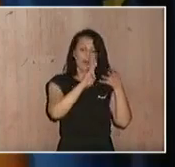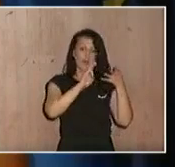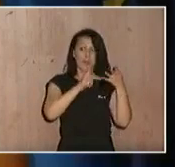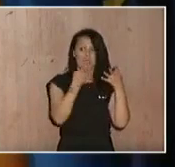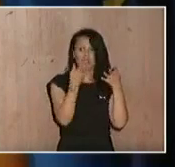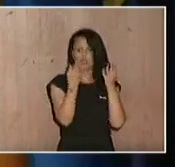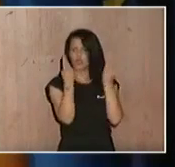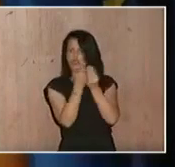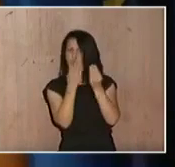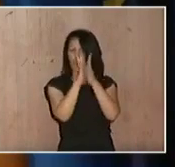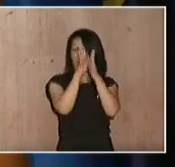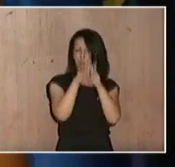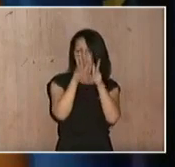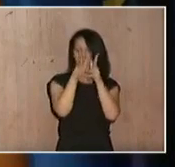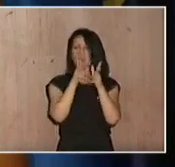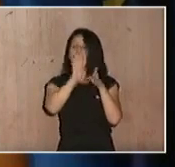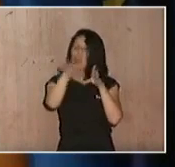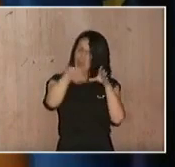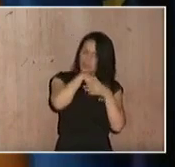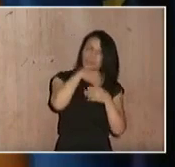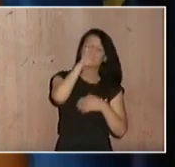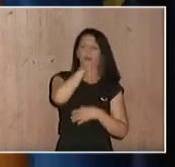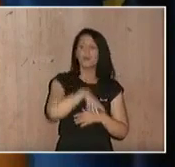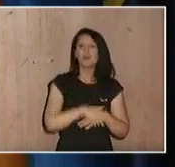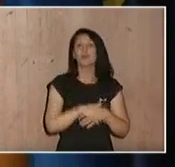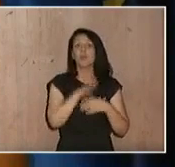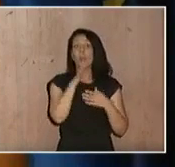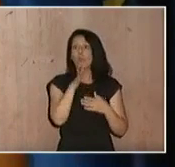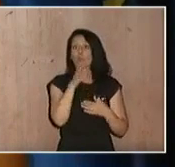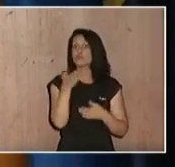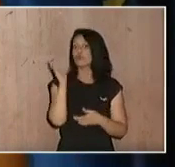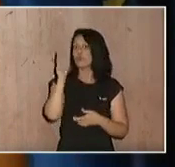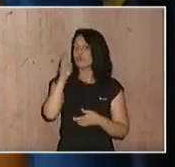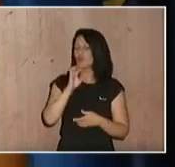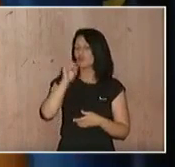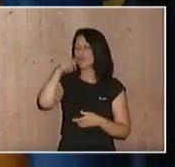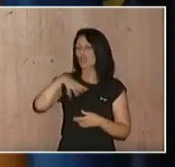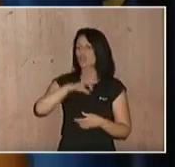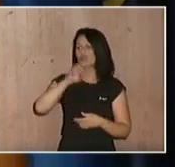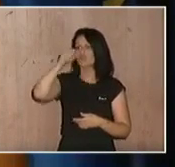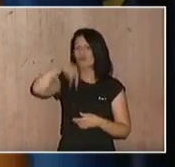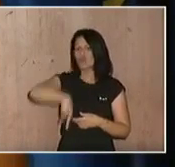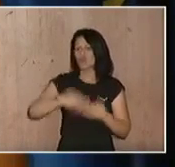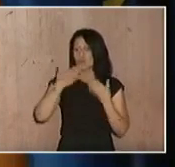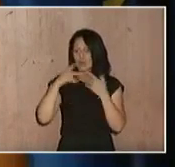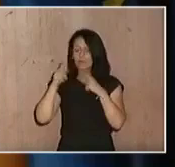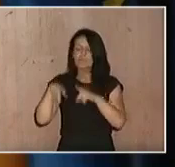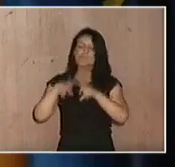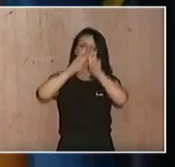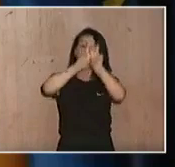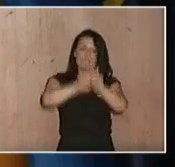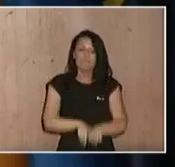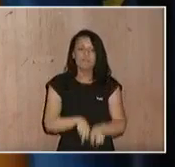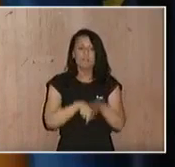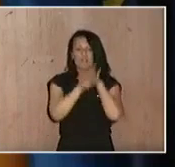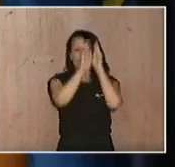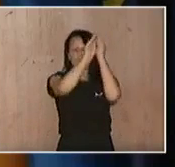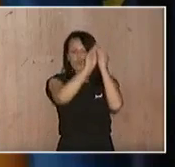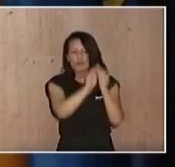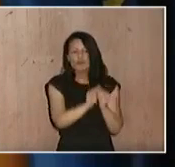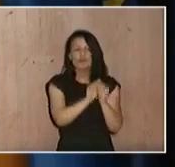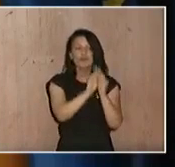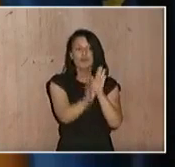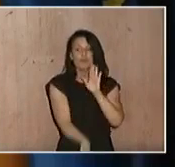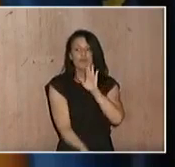cuantitativos y matemáticos, y por eso ha permitido al doctor Thompson desarrollar investigaciones que han dado lugar